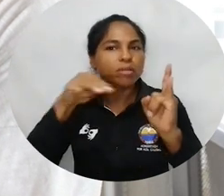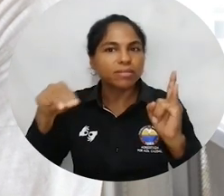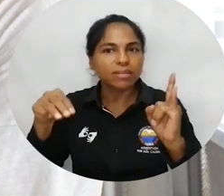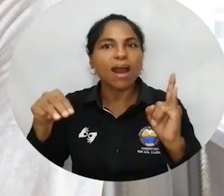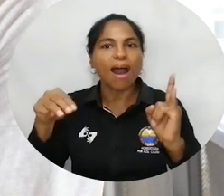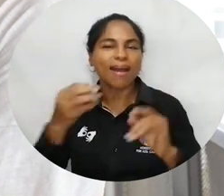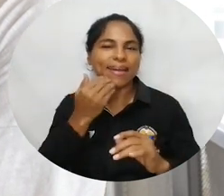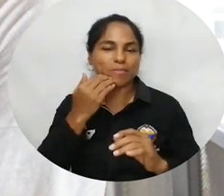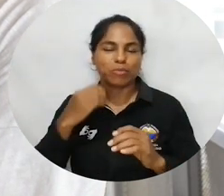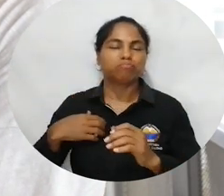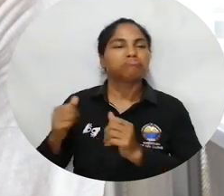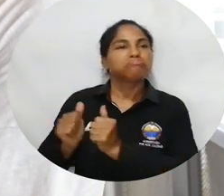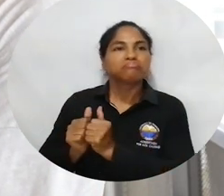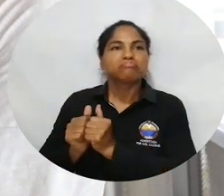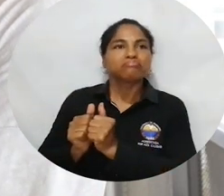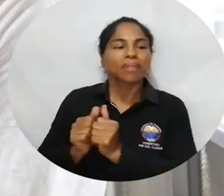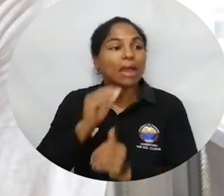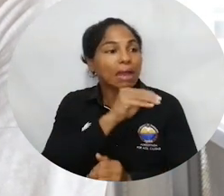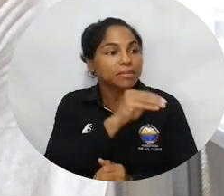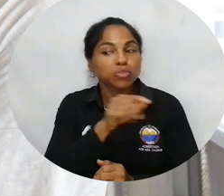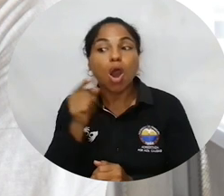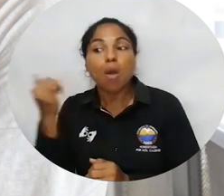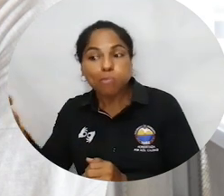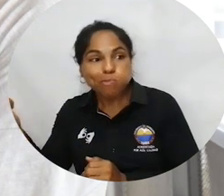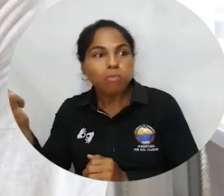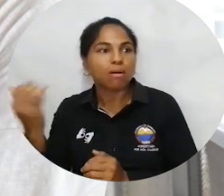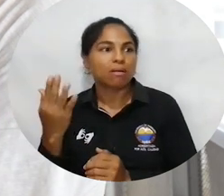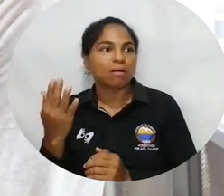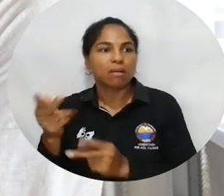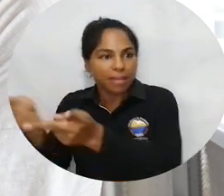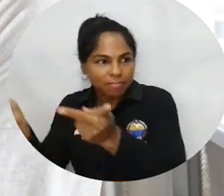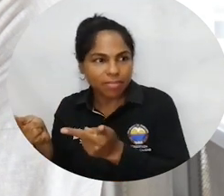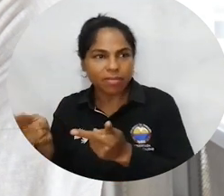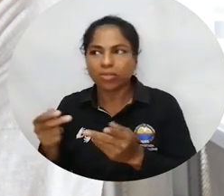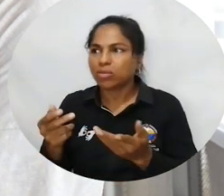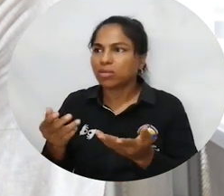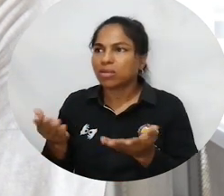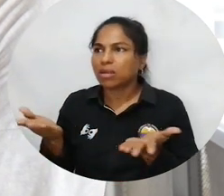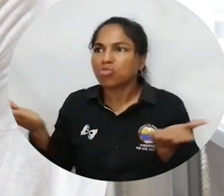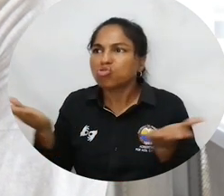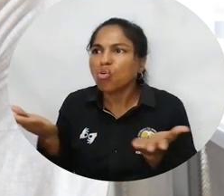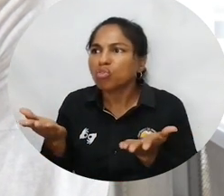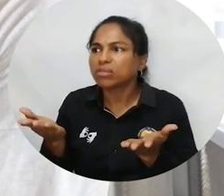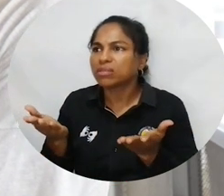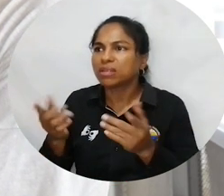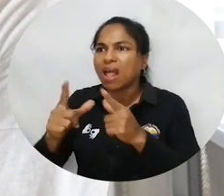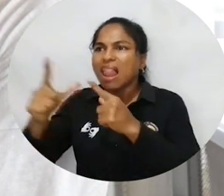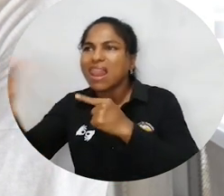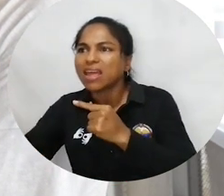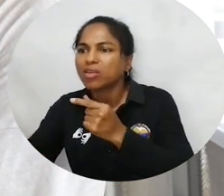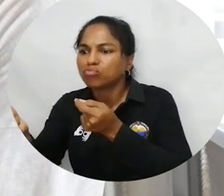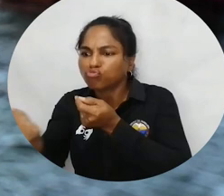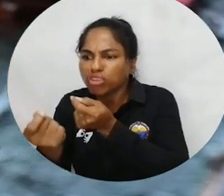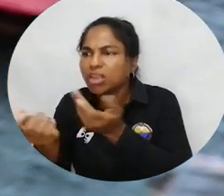cosa que cuando de pronto vamos caminando con alguien nos dice, mira, aquí queda tal espacio, sí, pero no sé qué tanto distancia o qué al lado de este, qué más